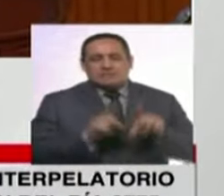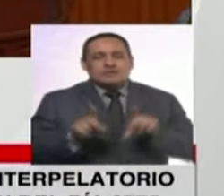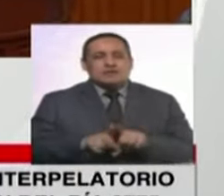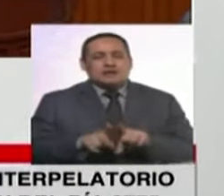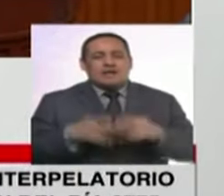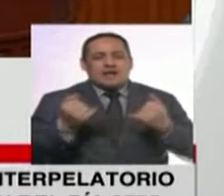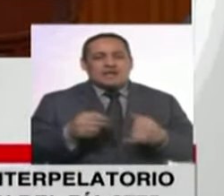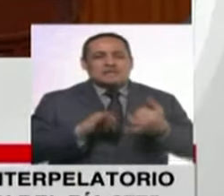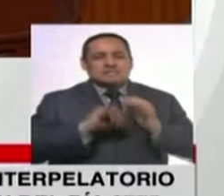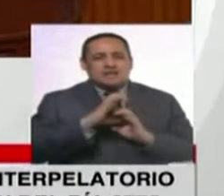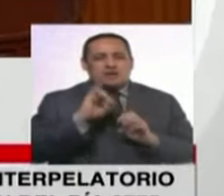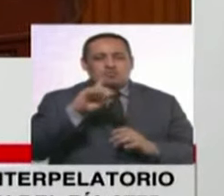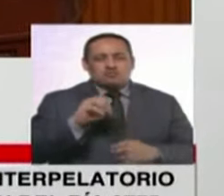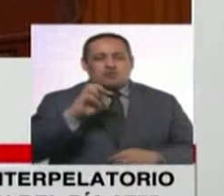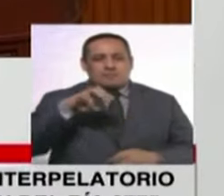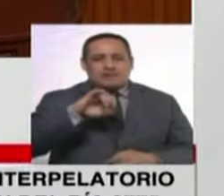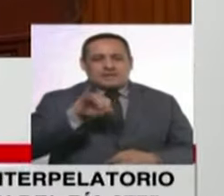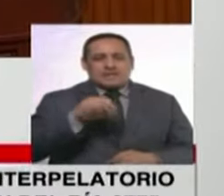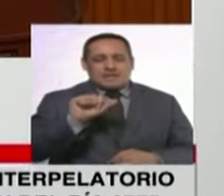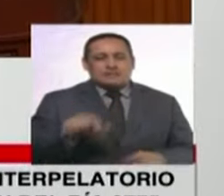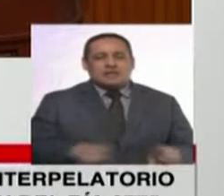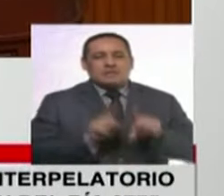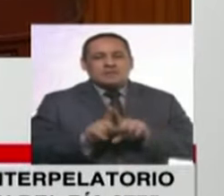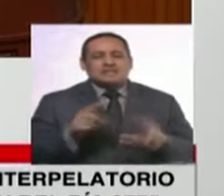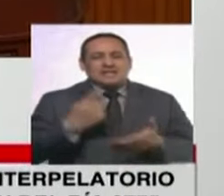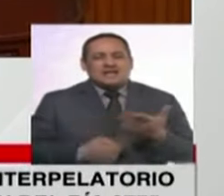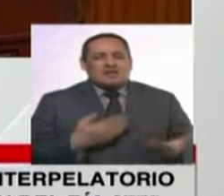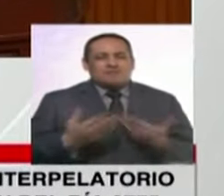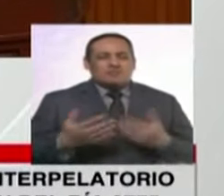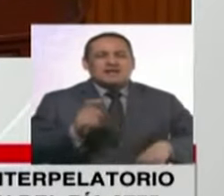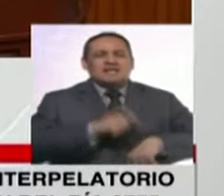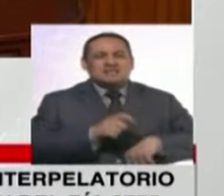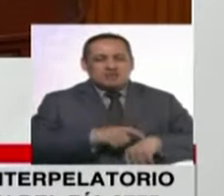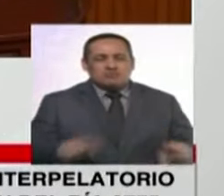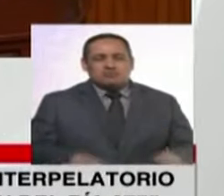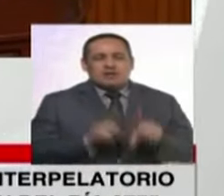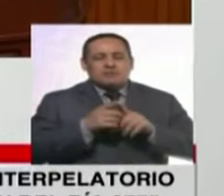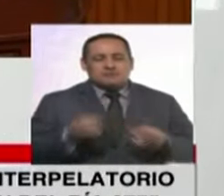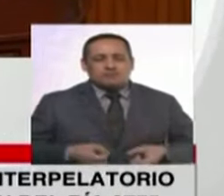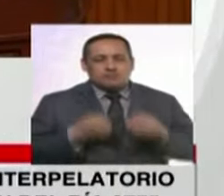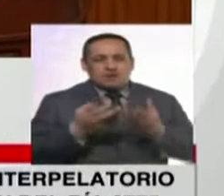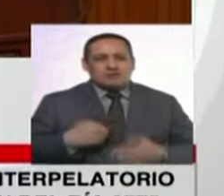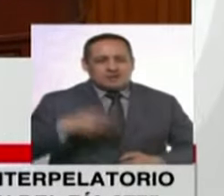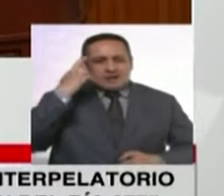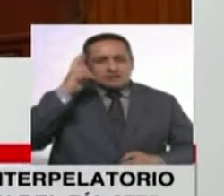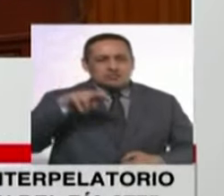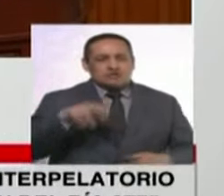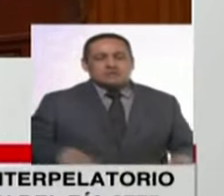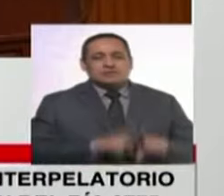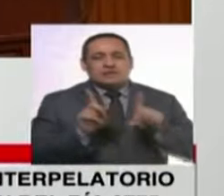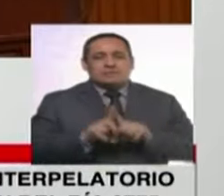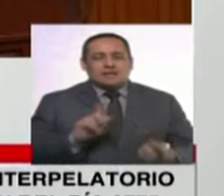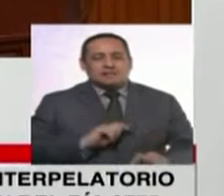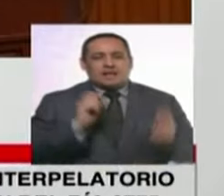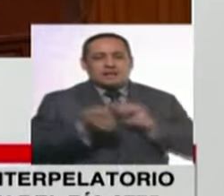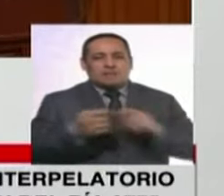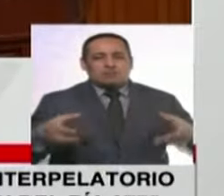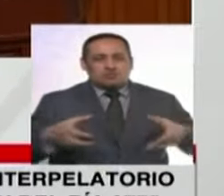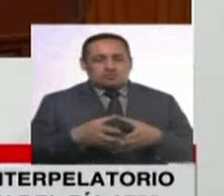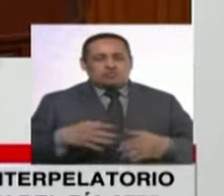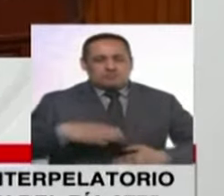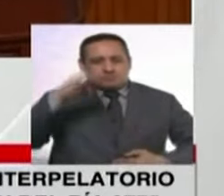a segundo Mejía Montenegro De qué forma Y en qué fecha fueron comunicadas las razones del cambio a los